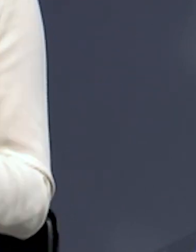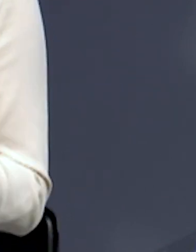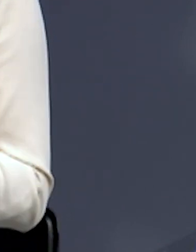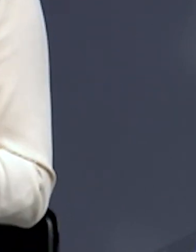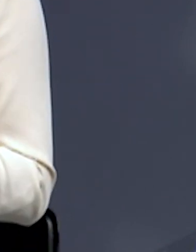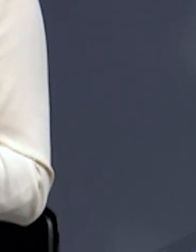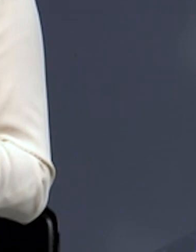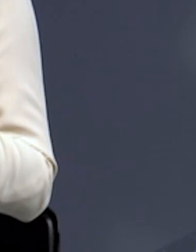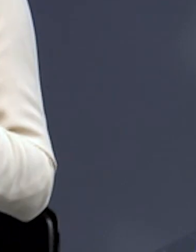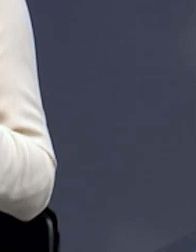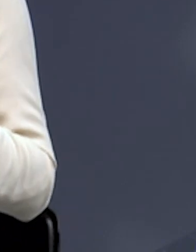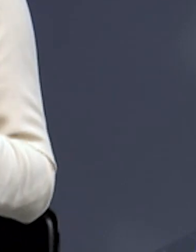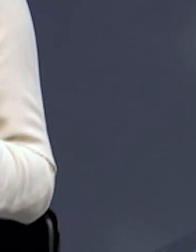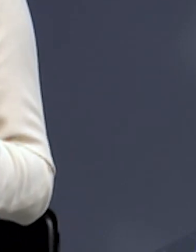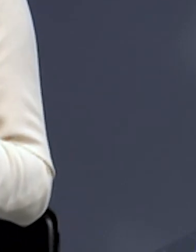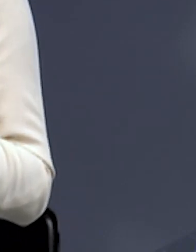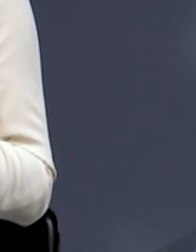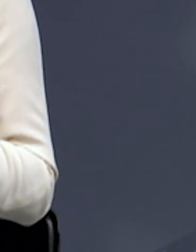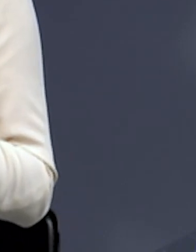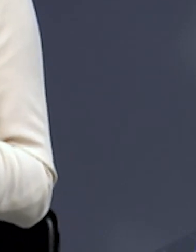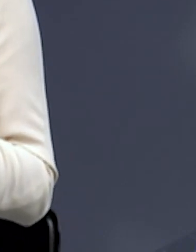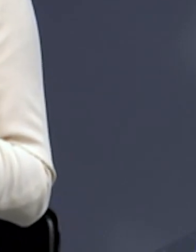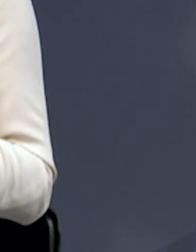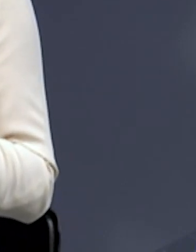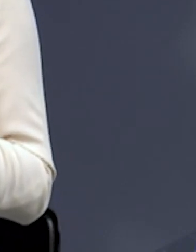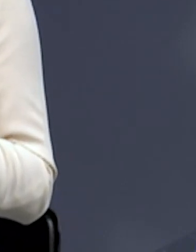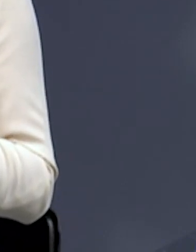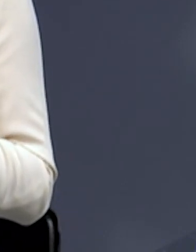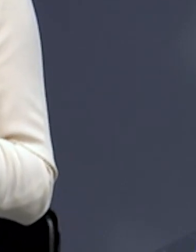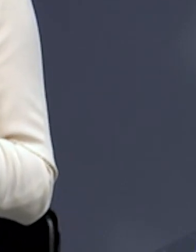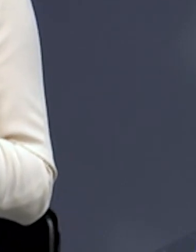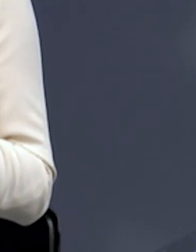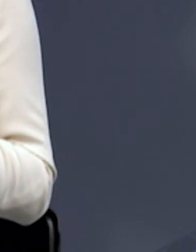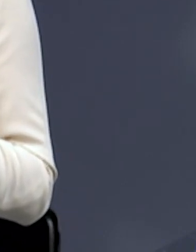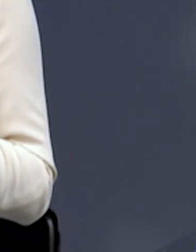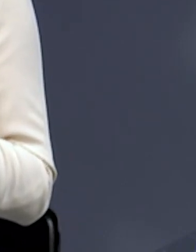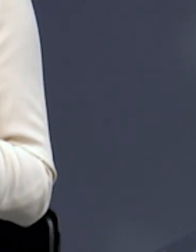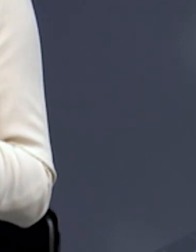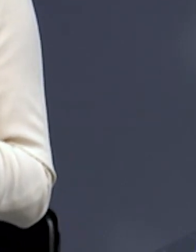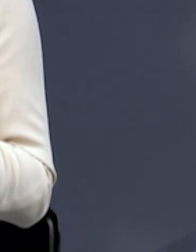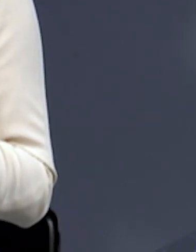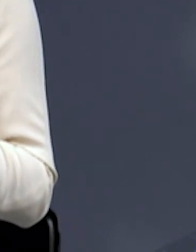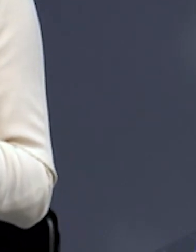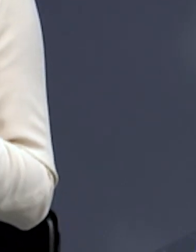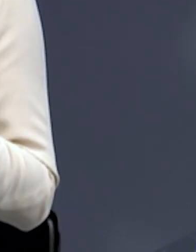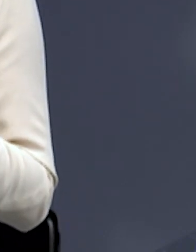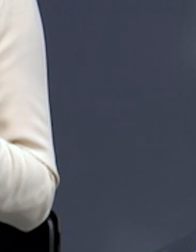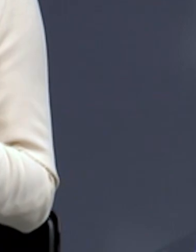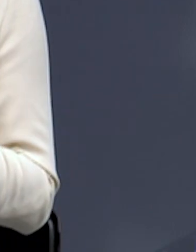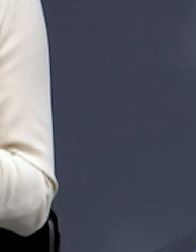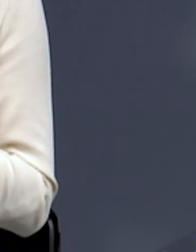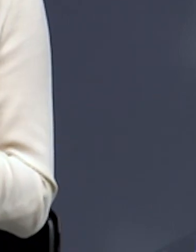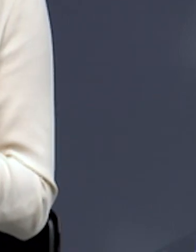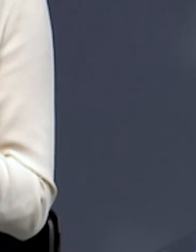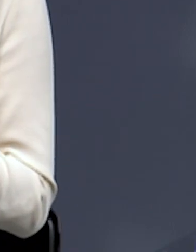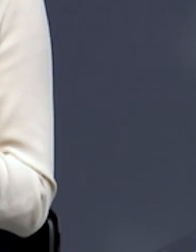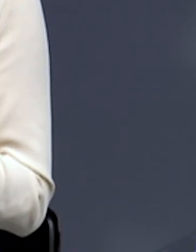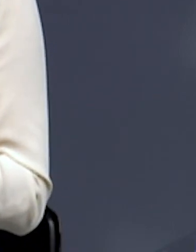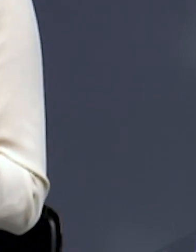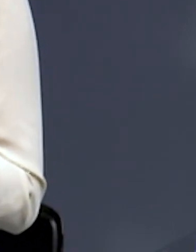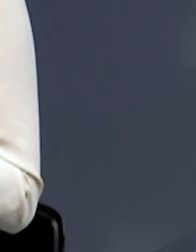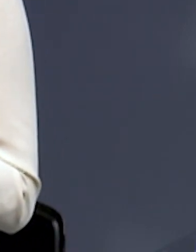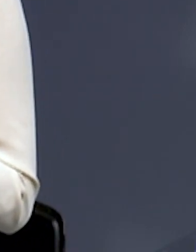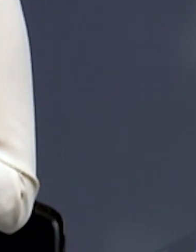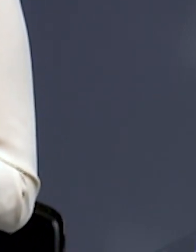un mes, cómo tratarlo y cómo tratar también el duelo de una persona que, por ejemplo, tengo conocidos que su